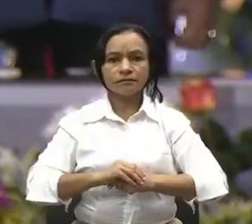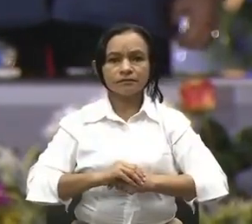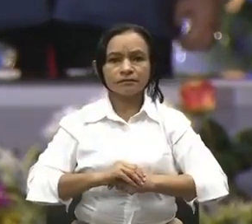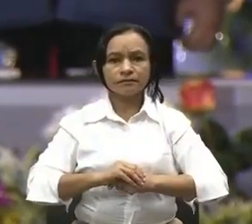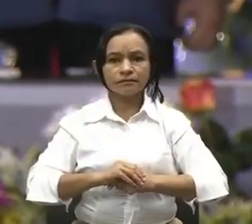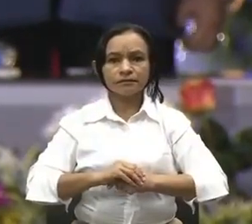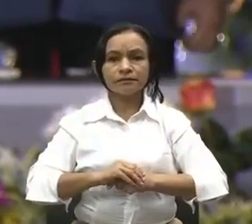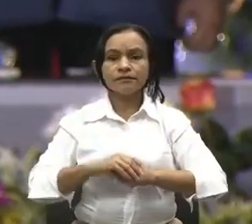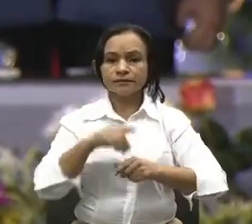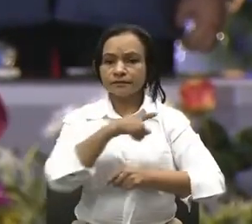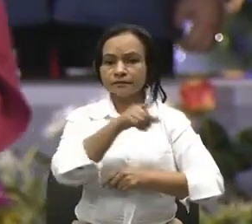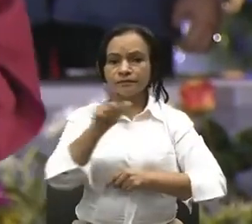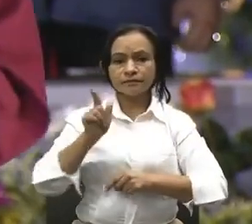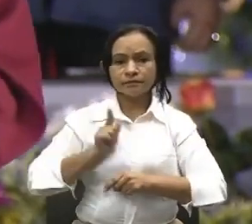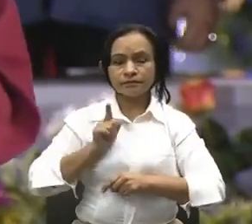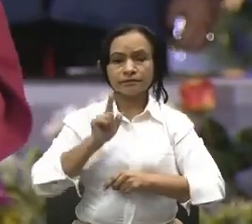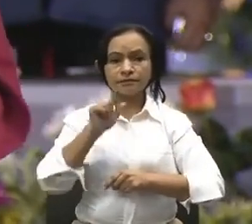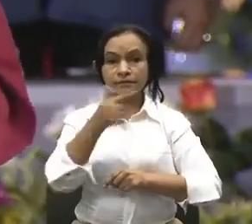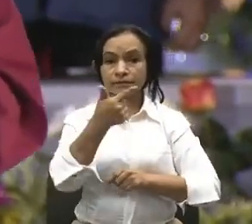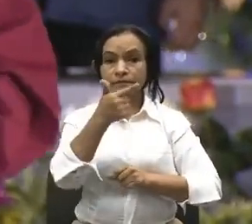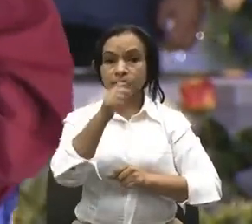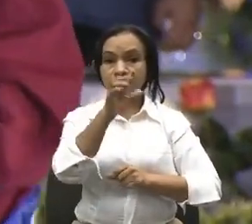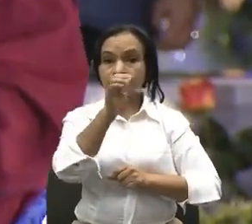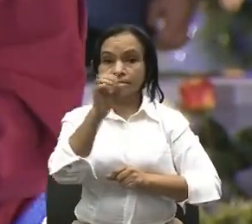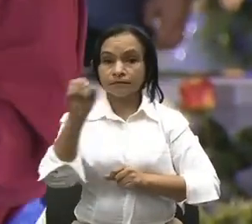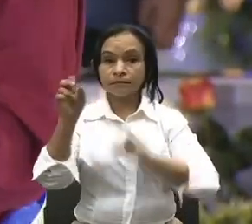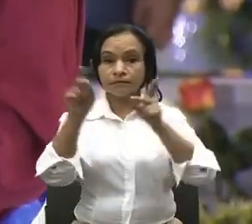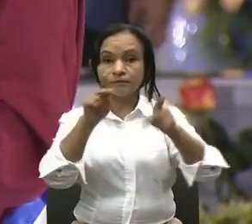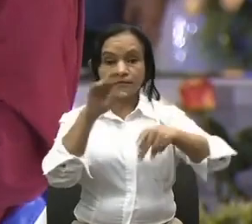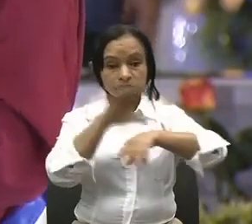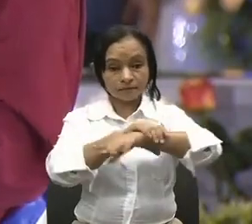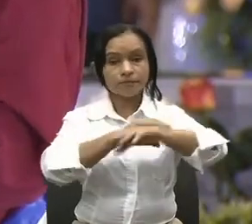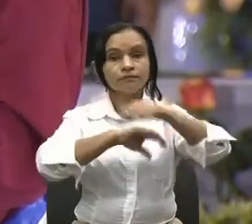tienen en la cárcel a 700 norteamericanos.